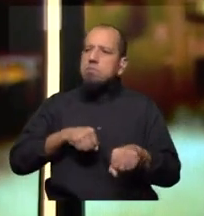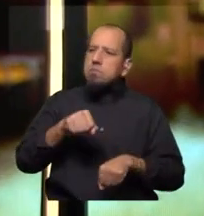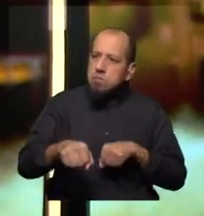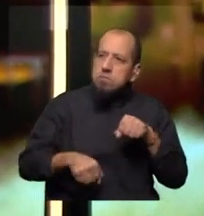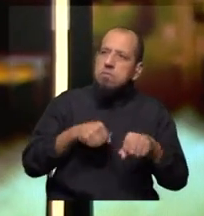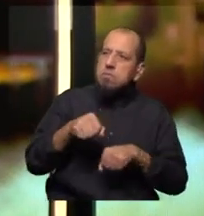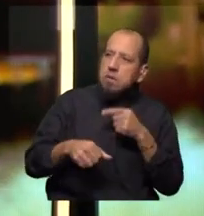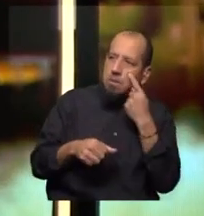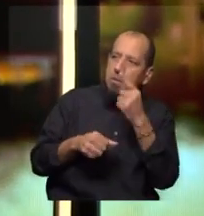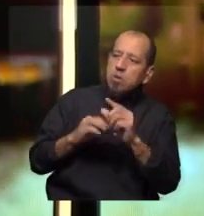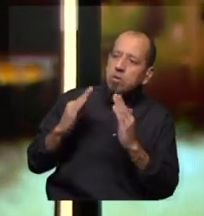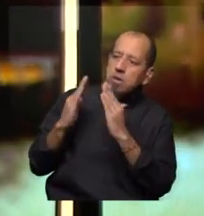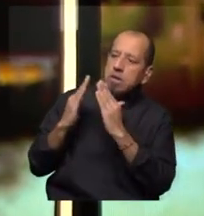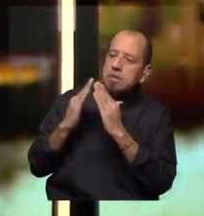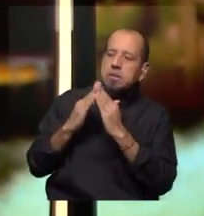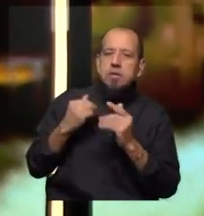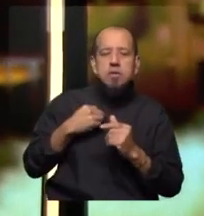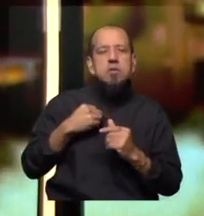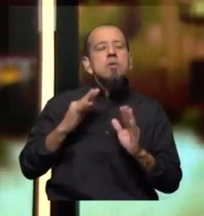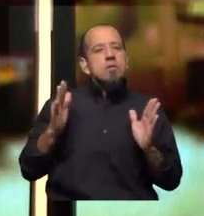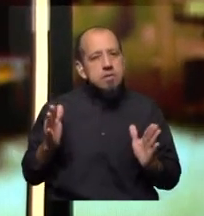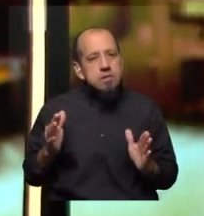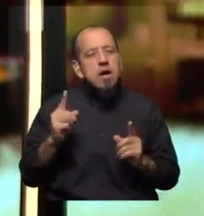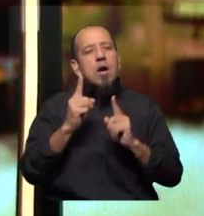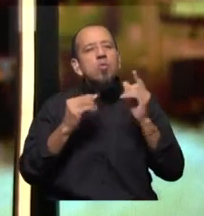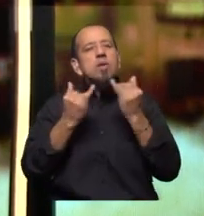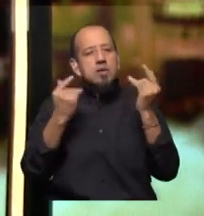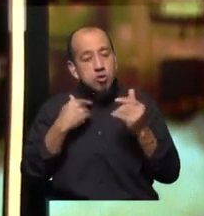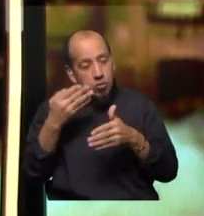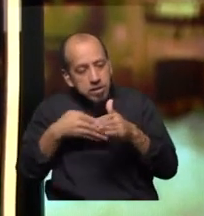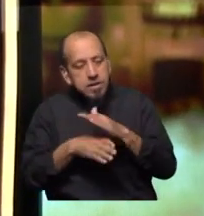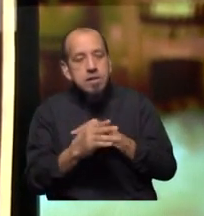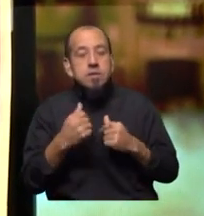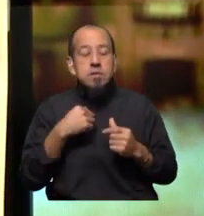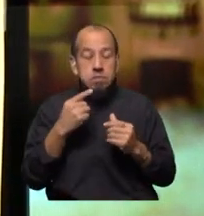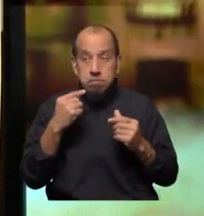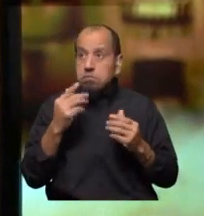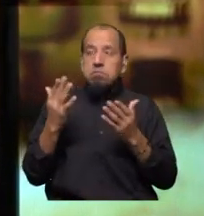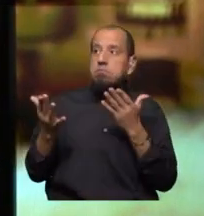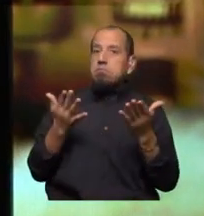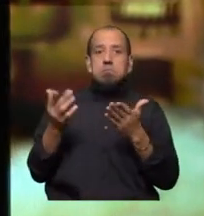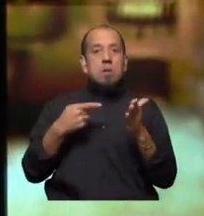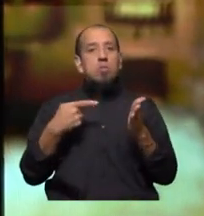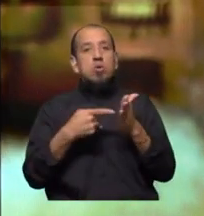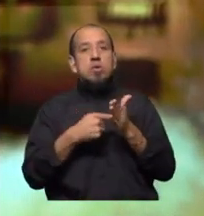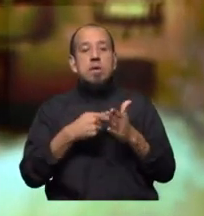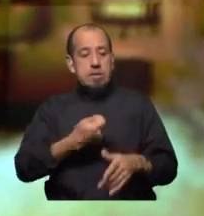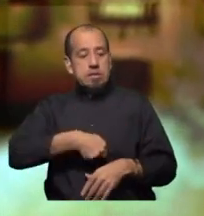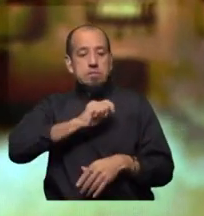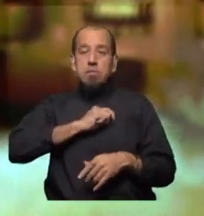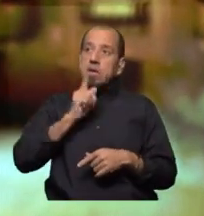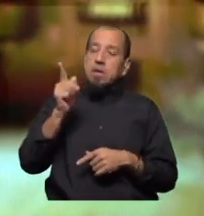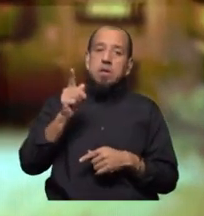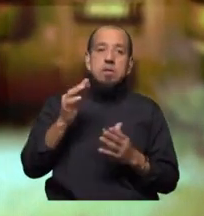Torreón me prometo que algún día pediré para entrar despierto en Buenos Aires como después en España